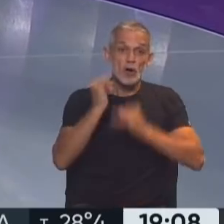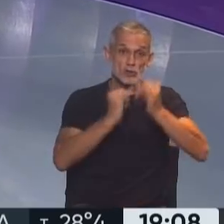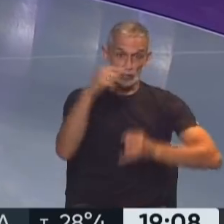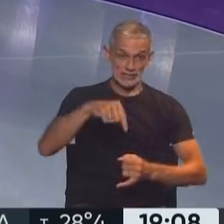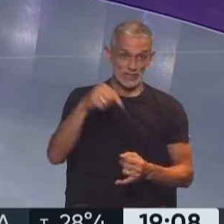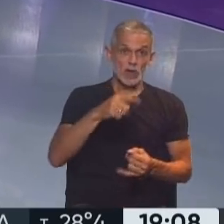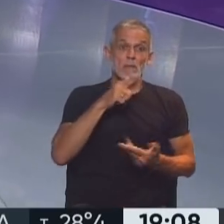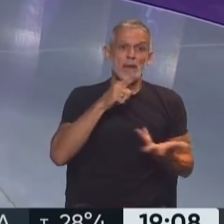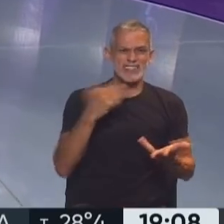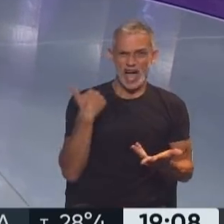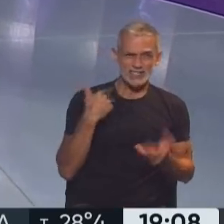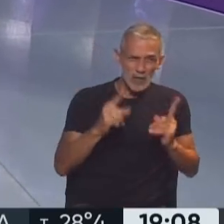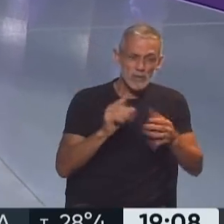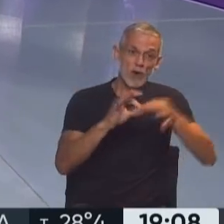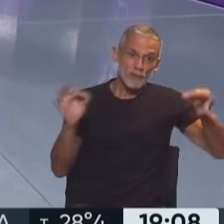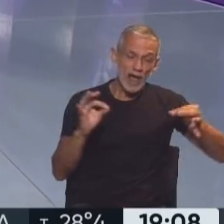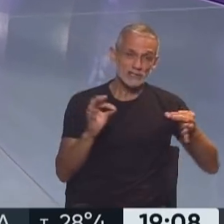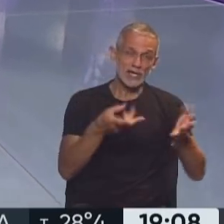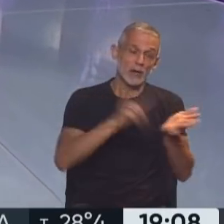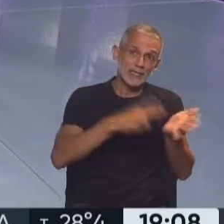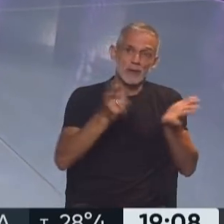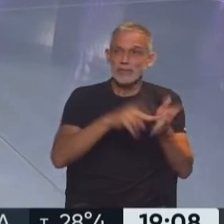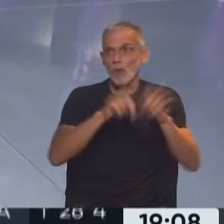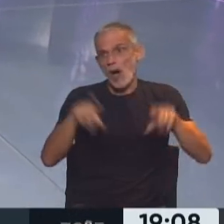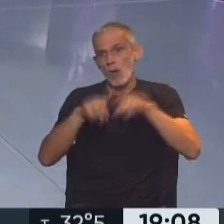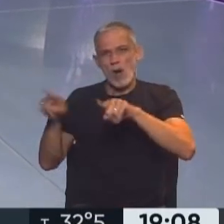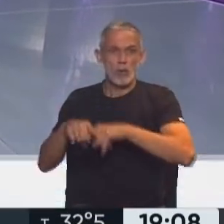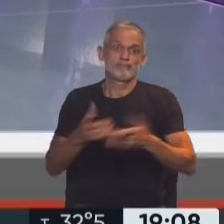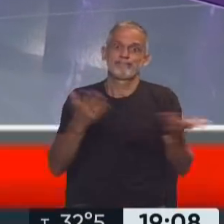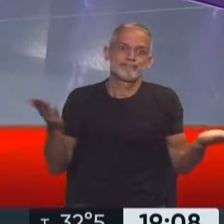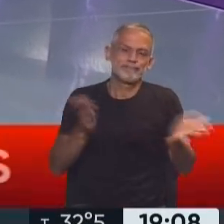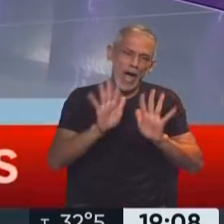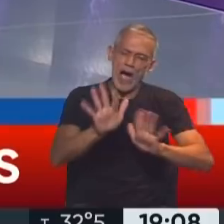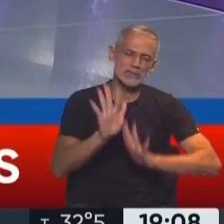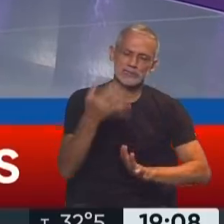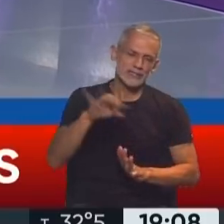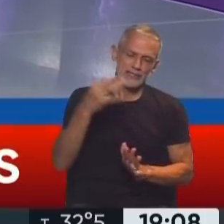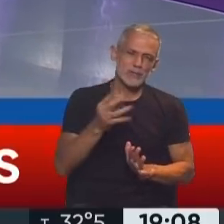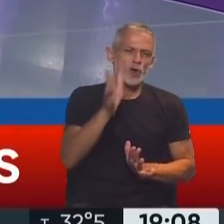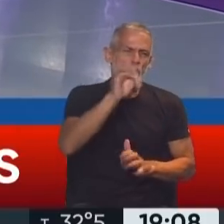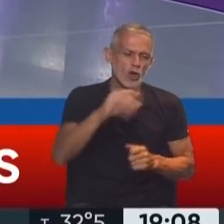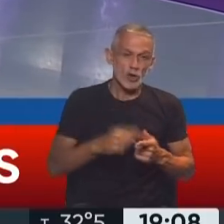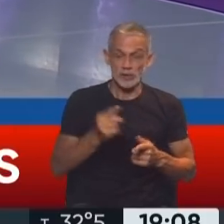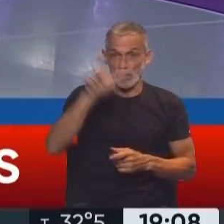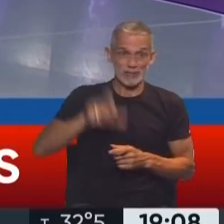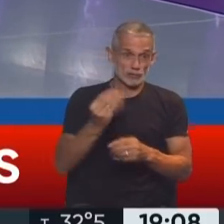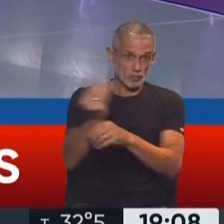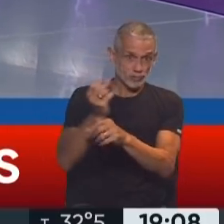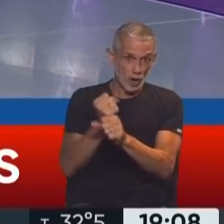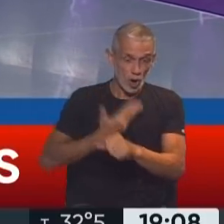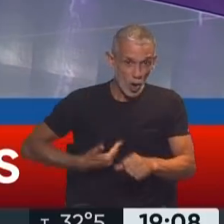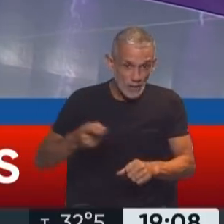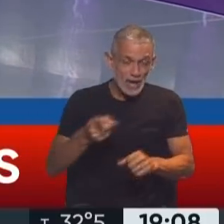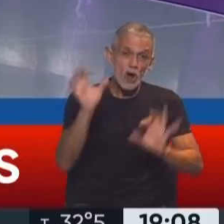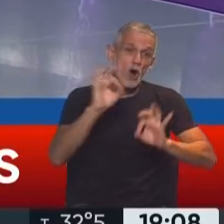de hoy que parecen noticias de ayer, frases que es cierto, se repiten, pero no queda otra que sea redundante, ya sea desde un funcionario o bien desde lo que le vamos